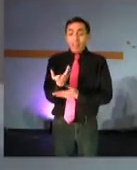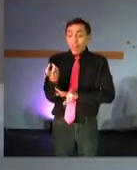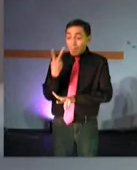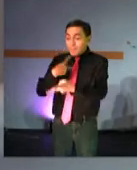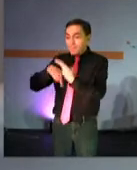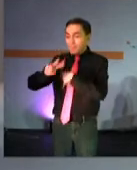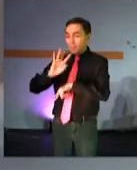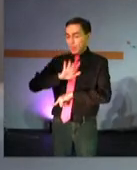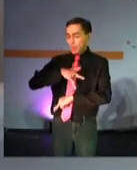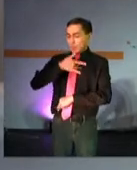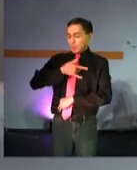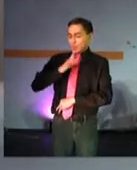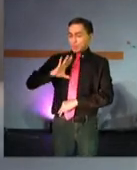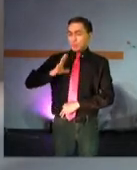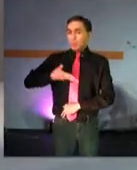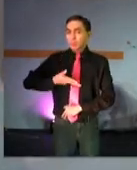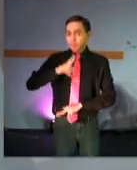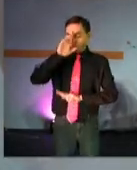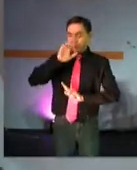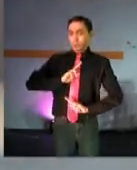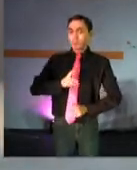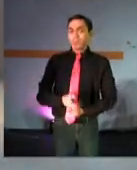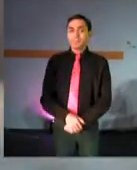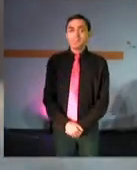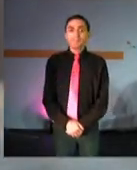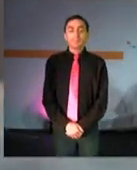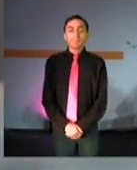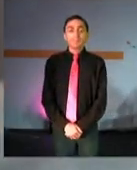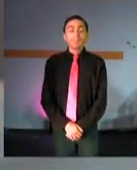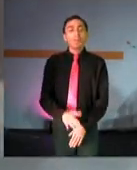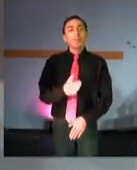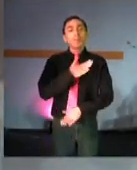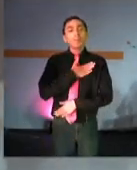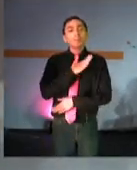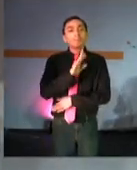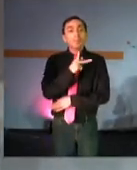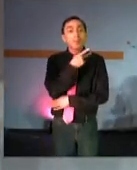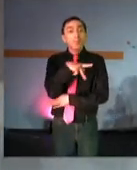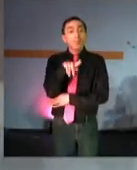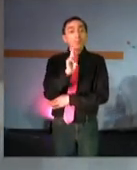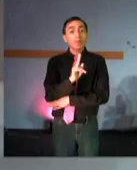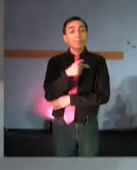aquí. No tenemos tiempo de preguntas,